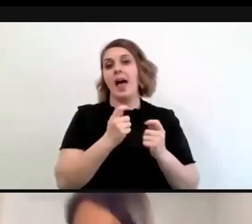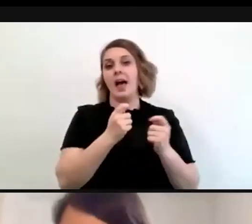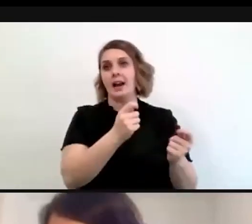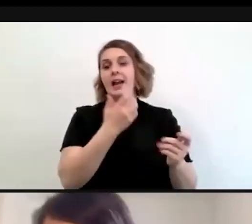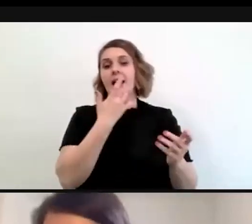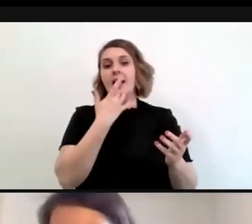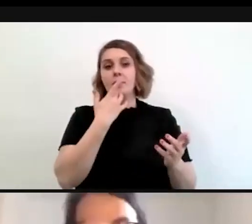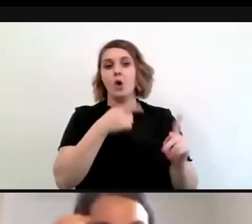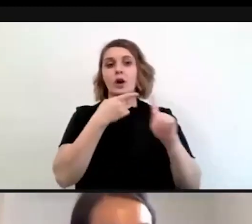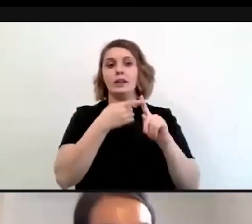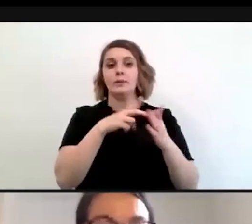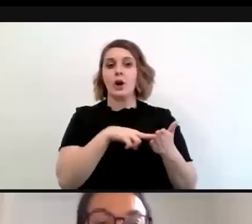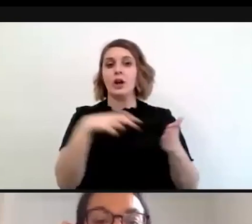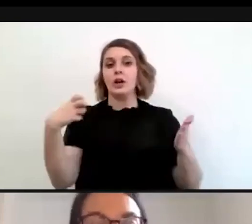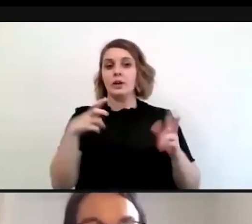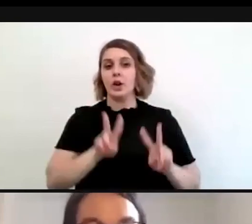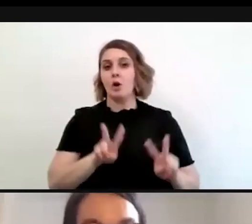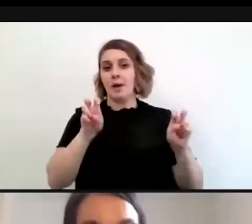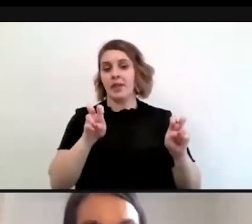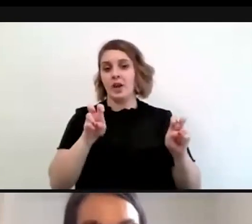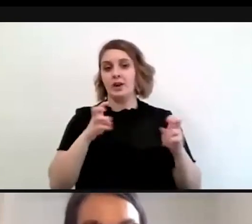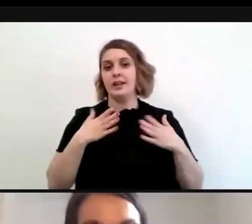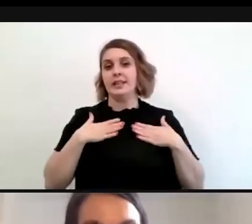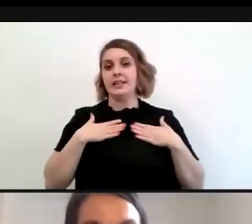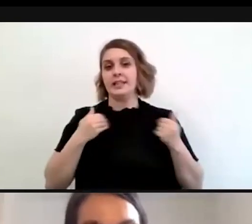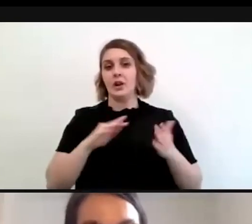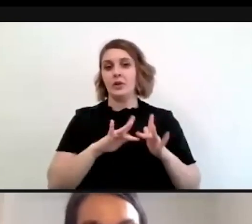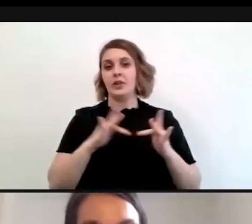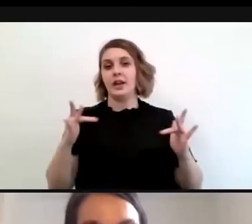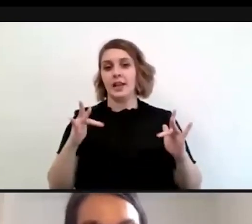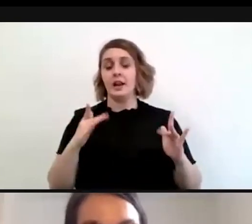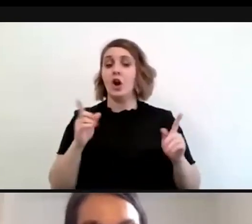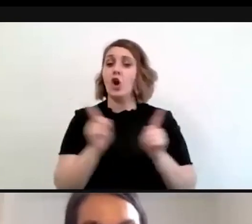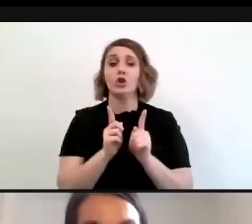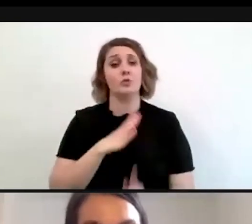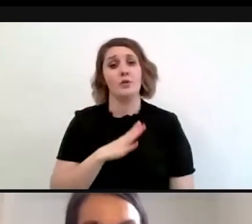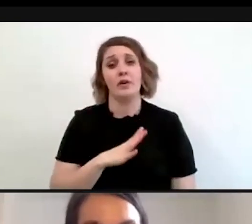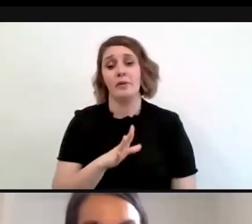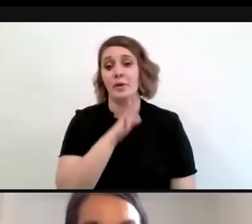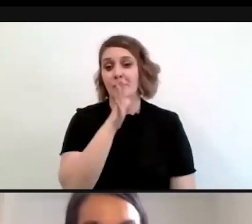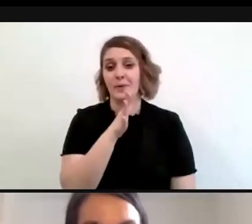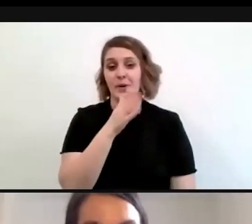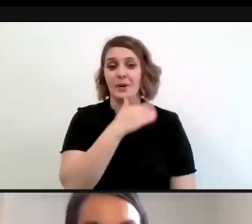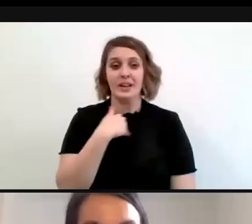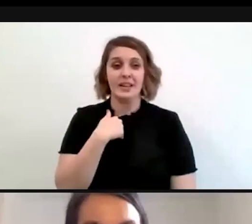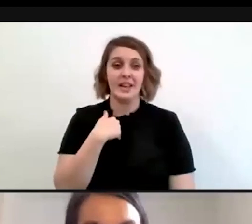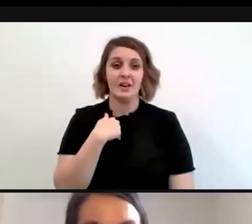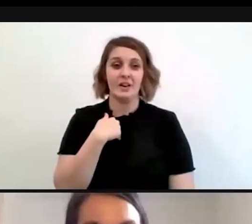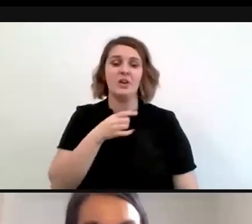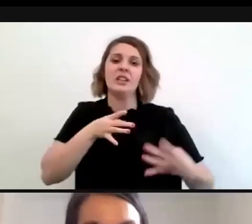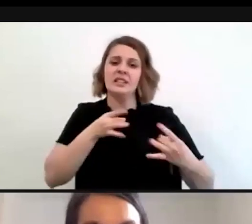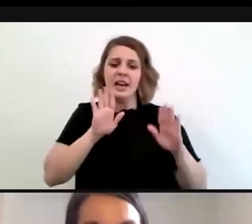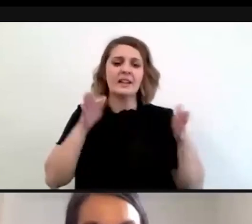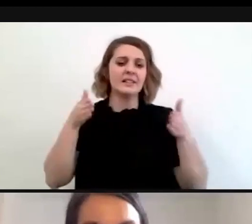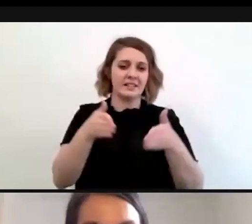esta innovación en soluciones y salud digital. Muy cortito, por favor, porque queremos aprender un poquito el chat también y